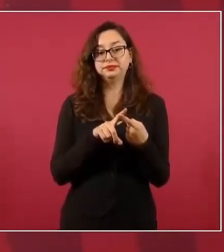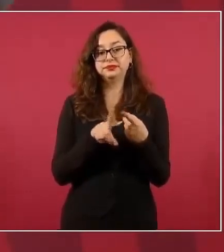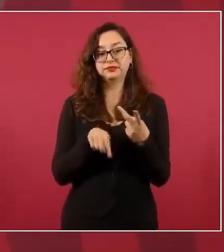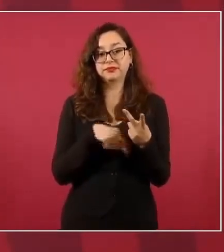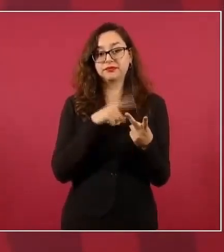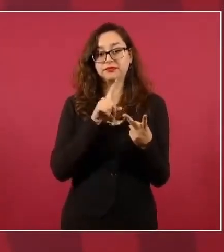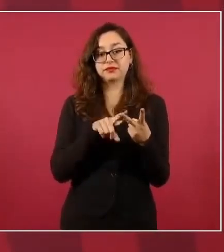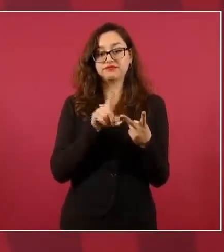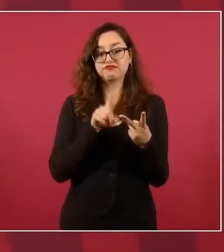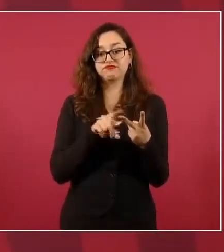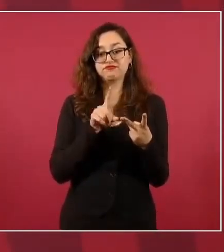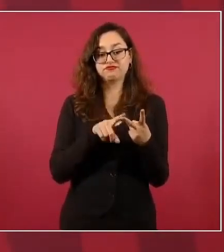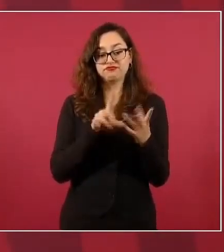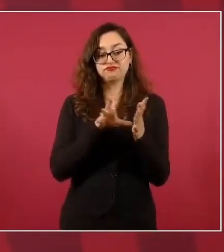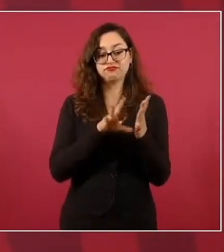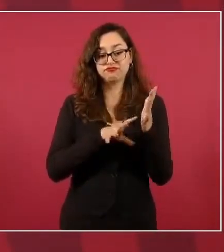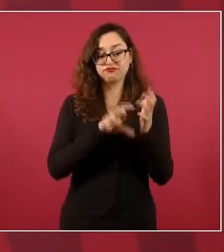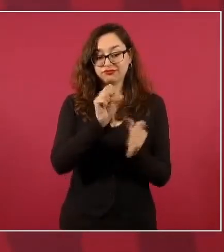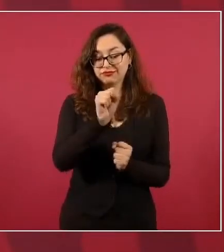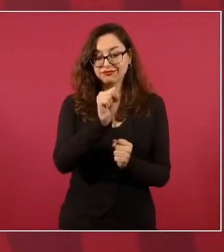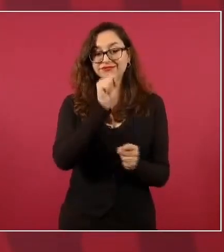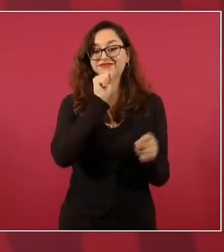el mecanismo en donde son los partidos,